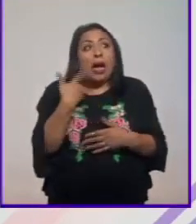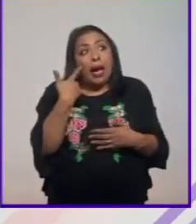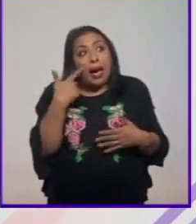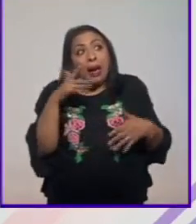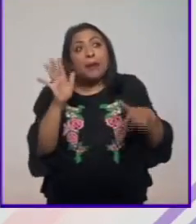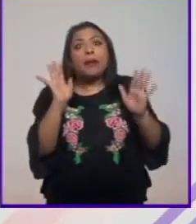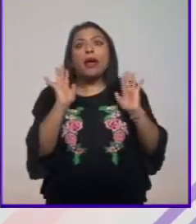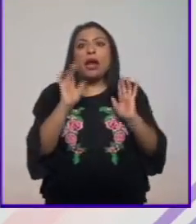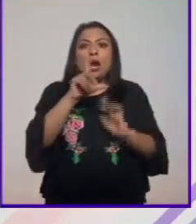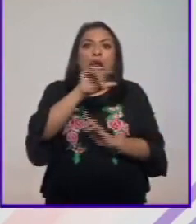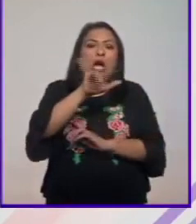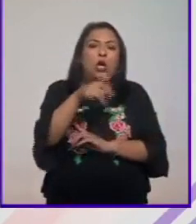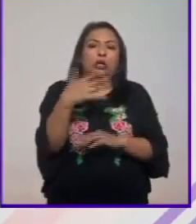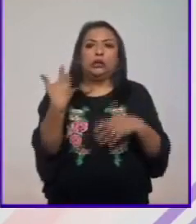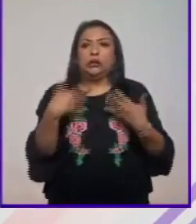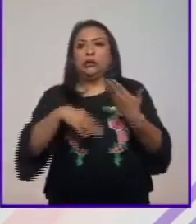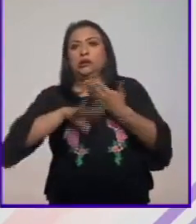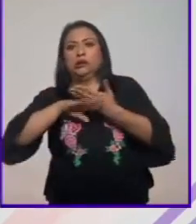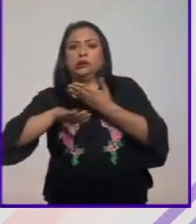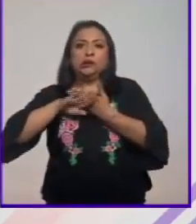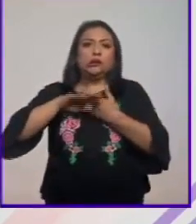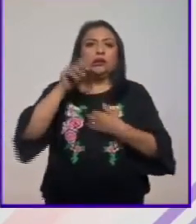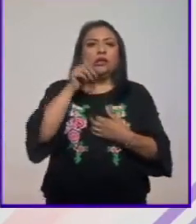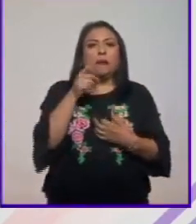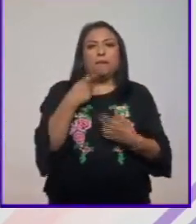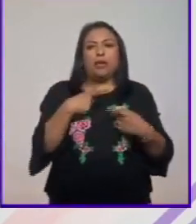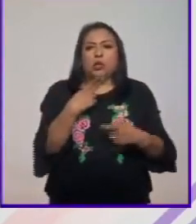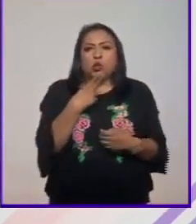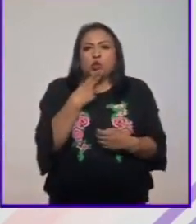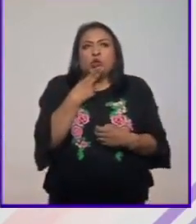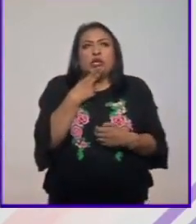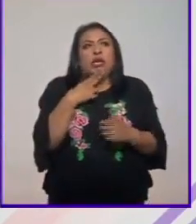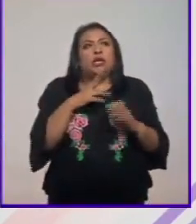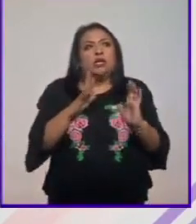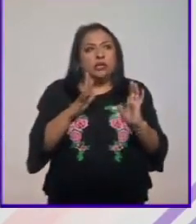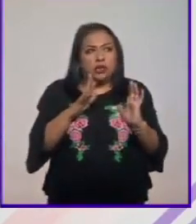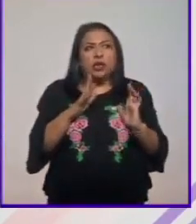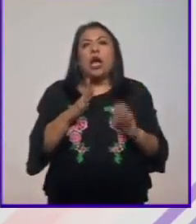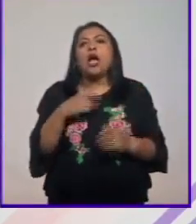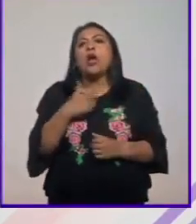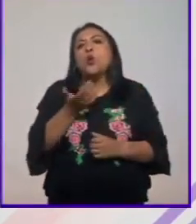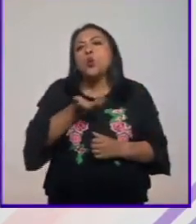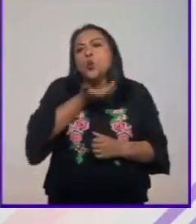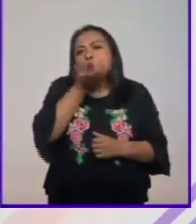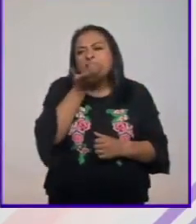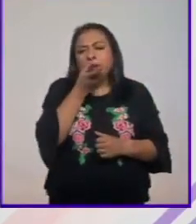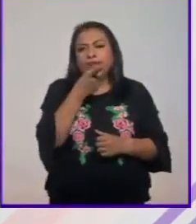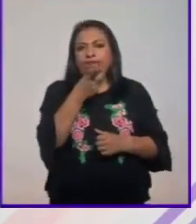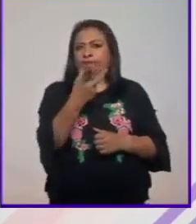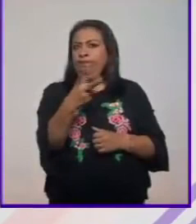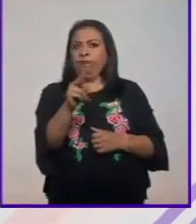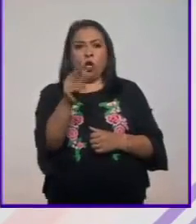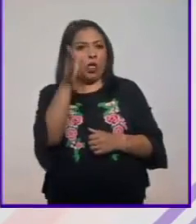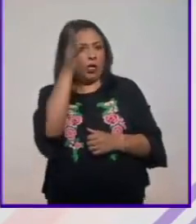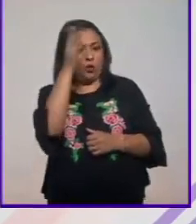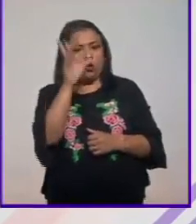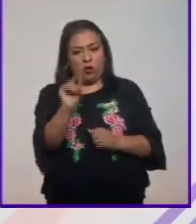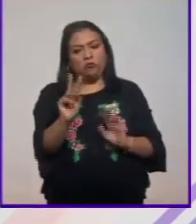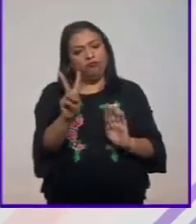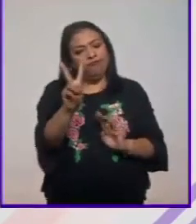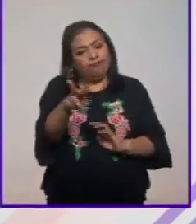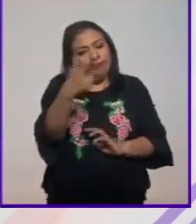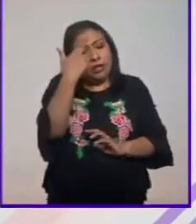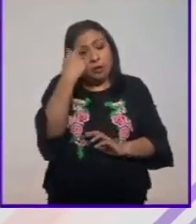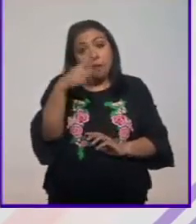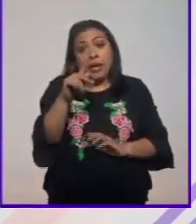oigan lo que le he hecho a Aragón. Siempre los puristas, siempre, lógicamente... Siempre va a haber, a lo mejor, siempre los puristas van a poner el grito en el cielo, eso estamos de acuerdo.